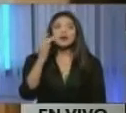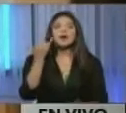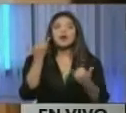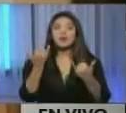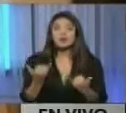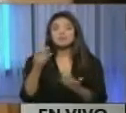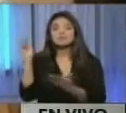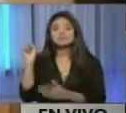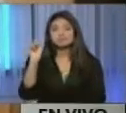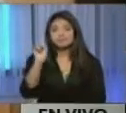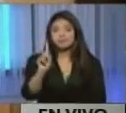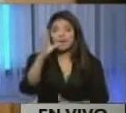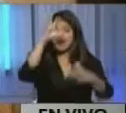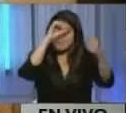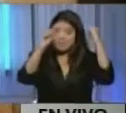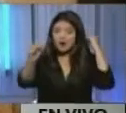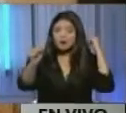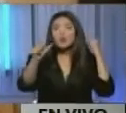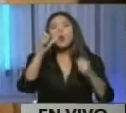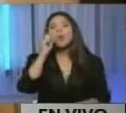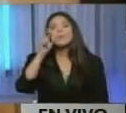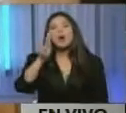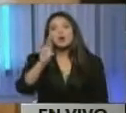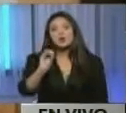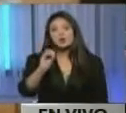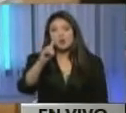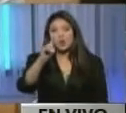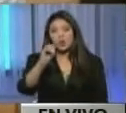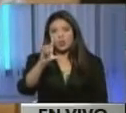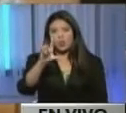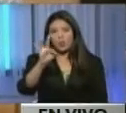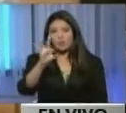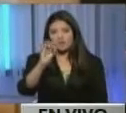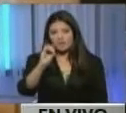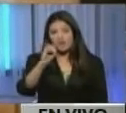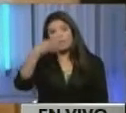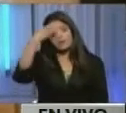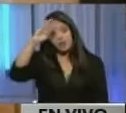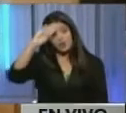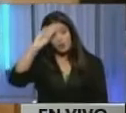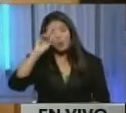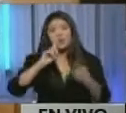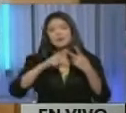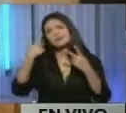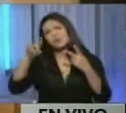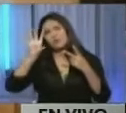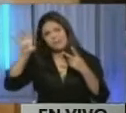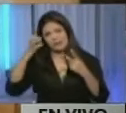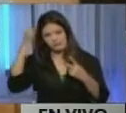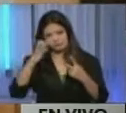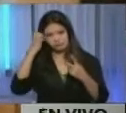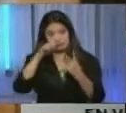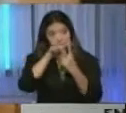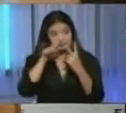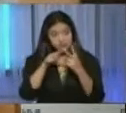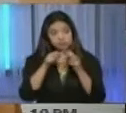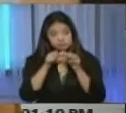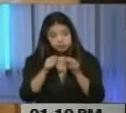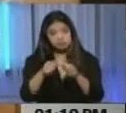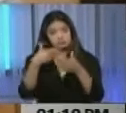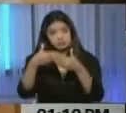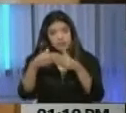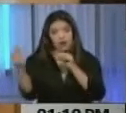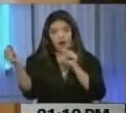de la palabra los embajadores Rodolfo Benítez de Cuba y Dag Nylander de Noruega, garantes de la mesa de